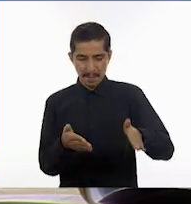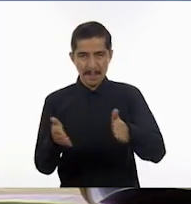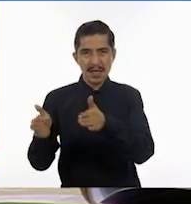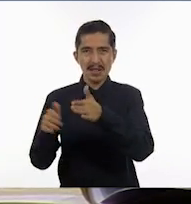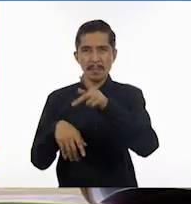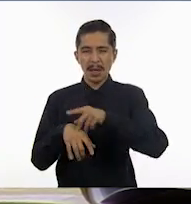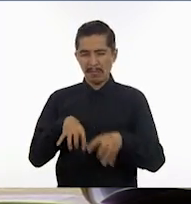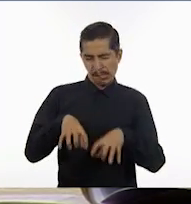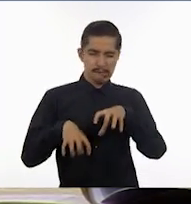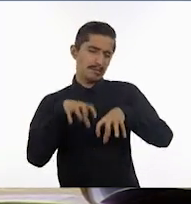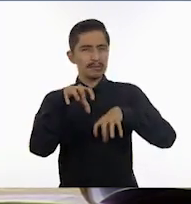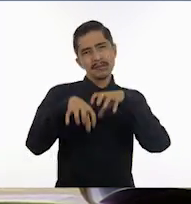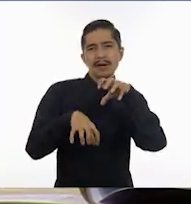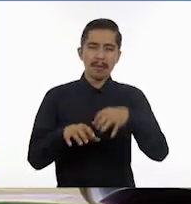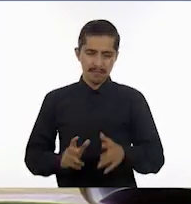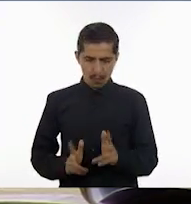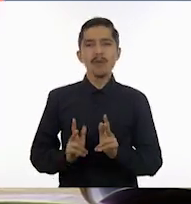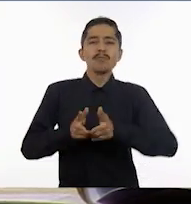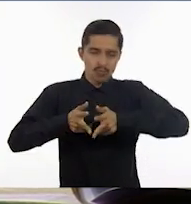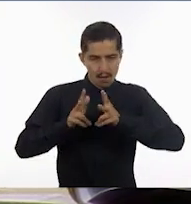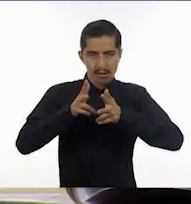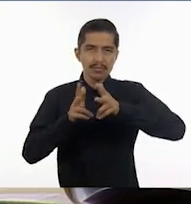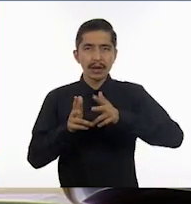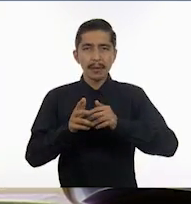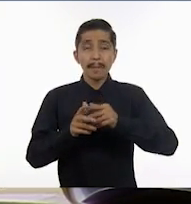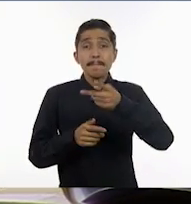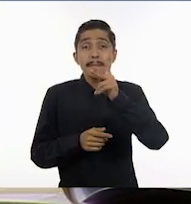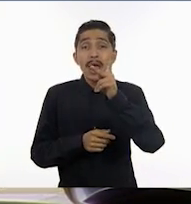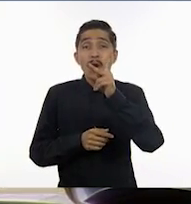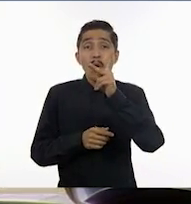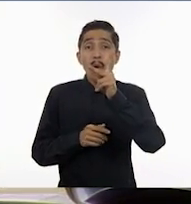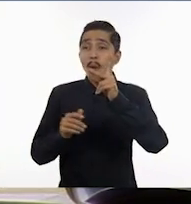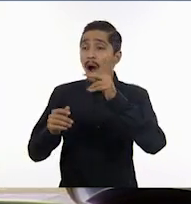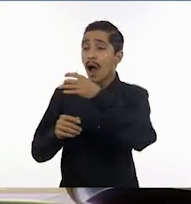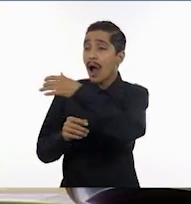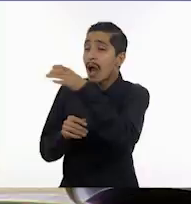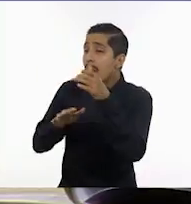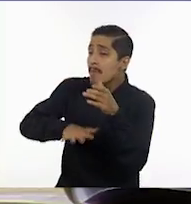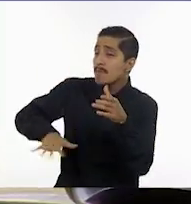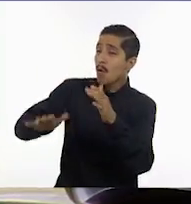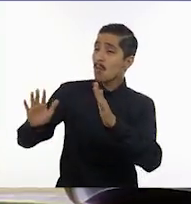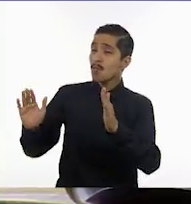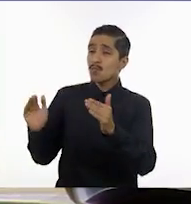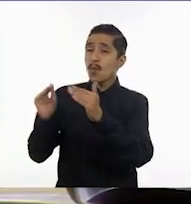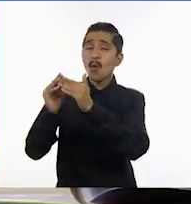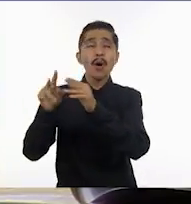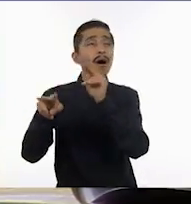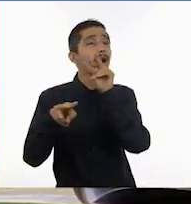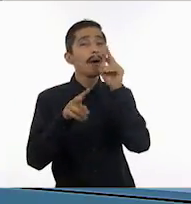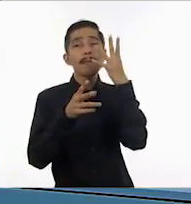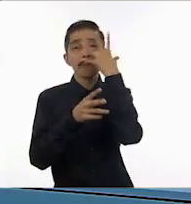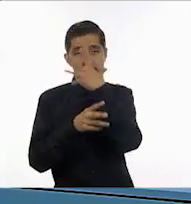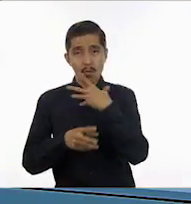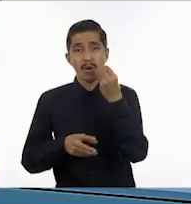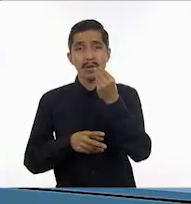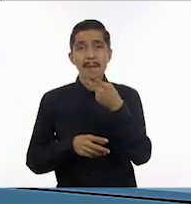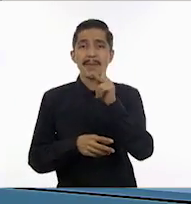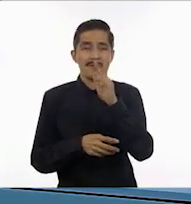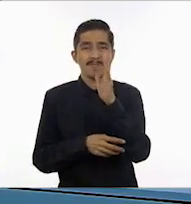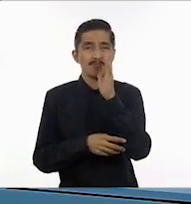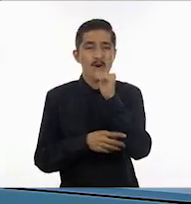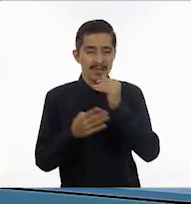A pesar de que dice que los paisajes eran muy bonitos, pero que no los podían observar bien. Así